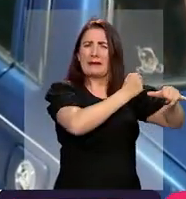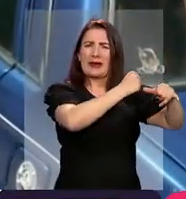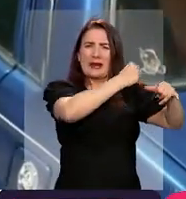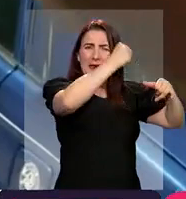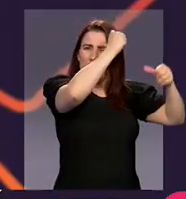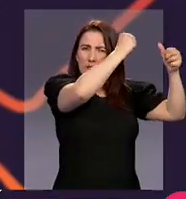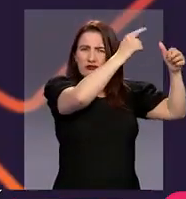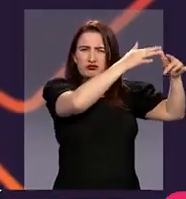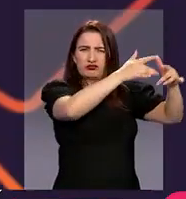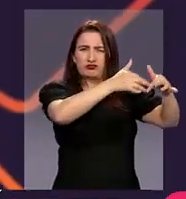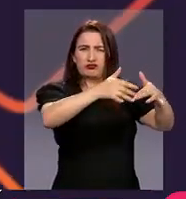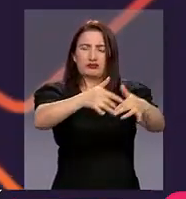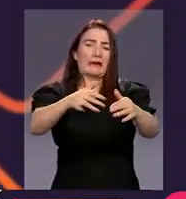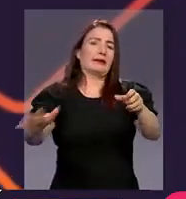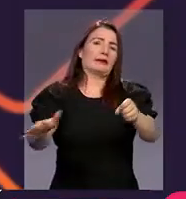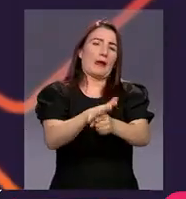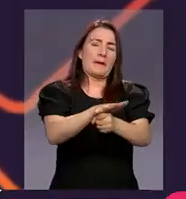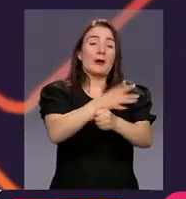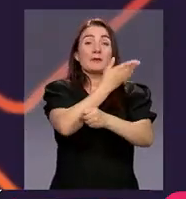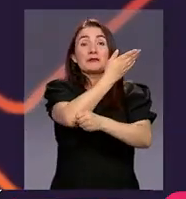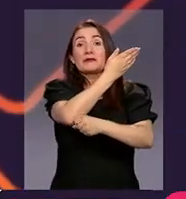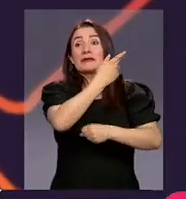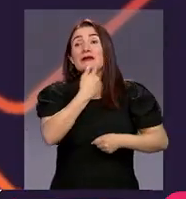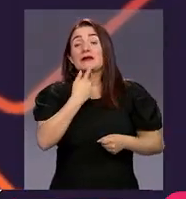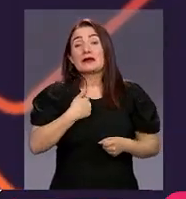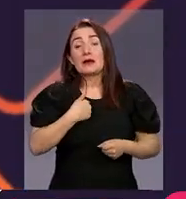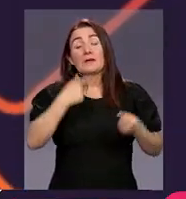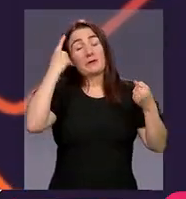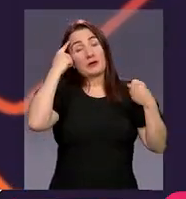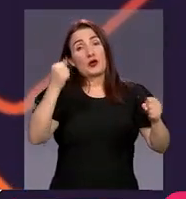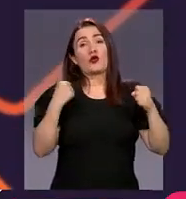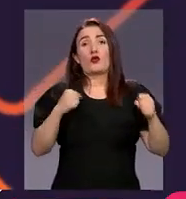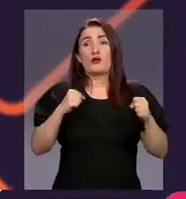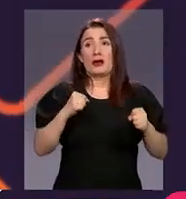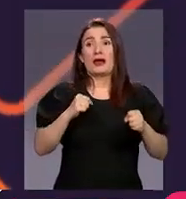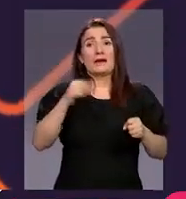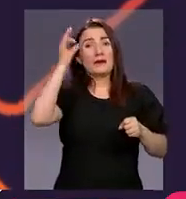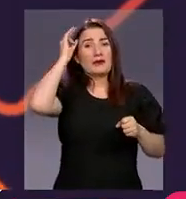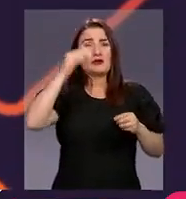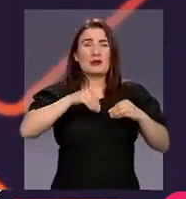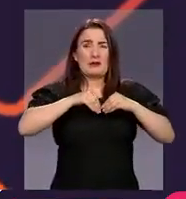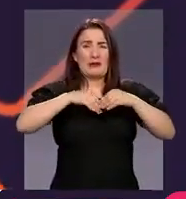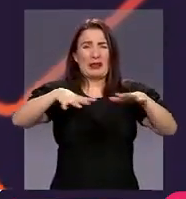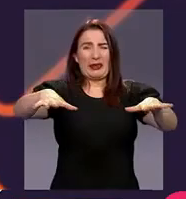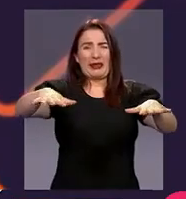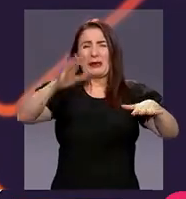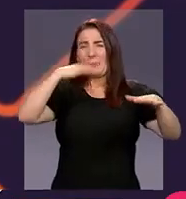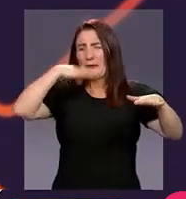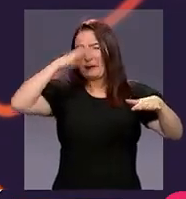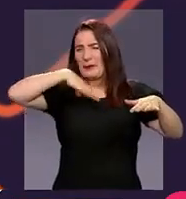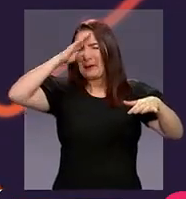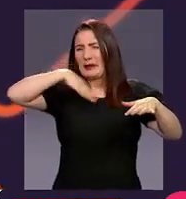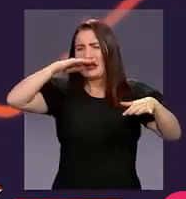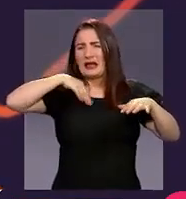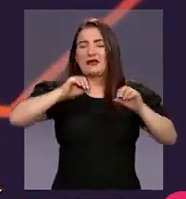ese alcantarillado. Hacen un llamado a las autoridades, pues indican que hay preocupación por posibles infecciones ante el olor generado por aguas residuales.